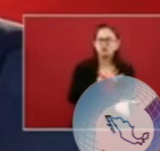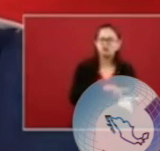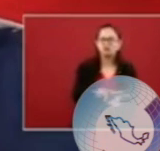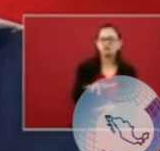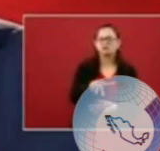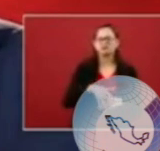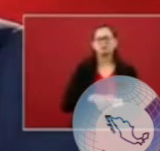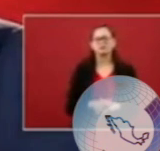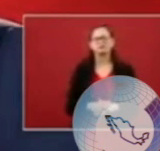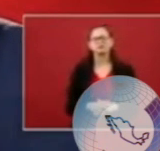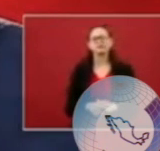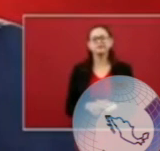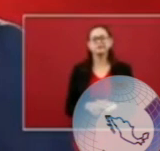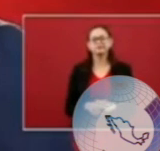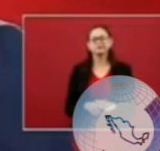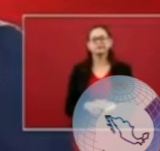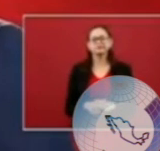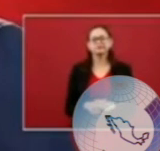no